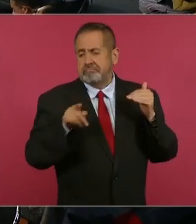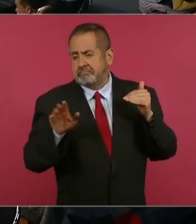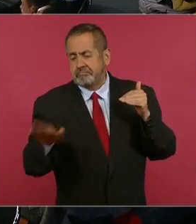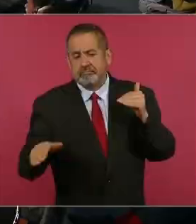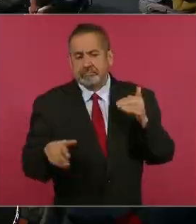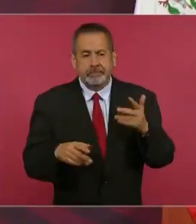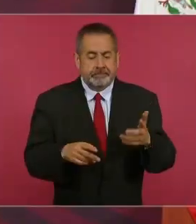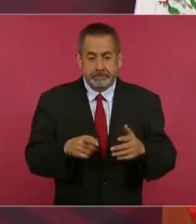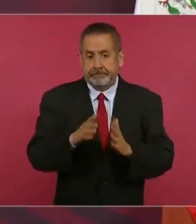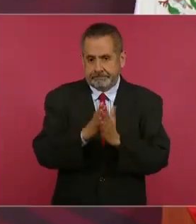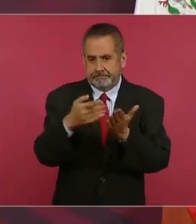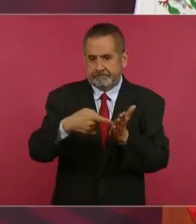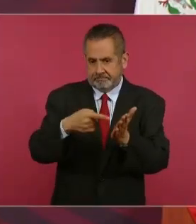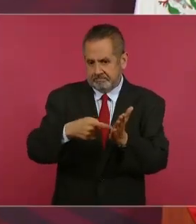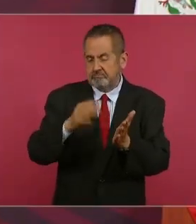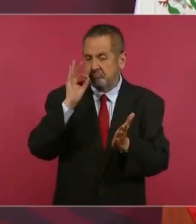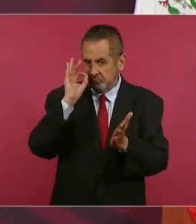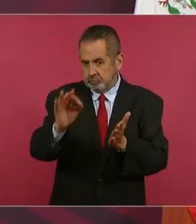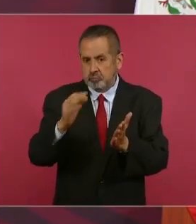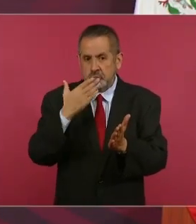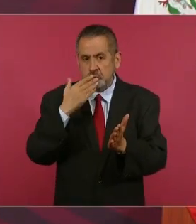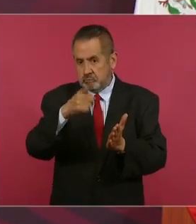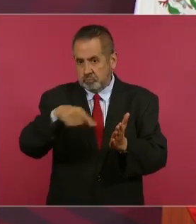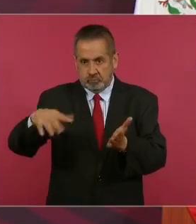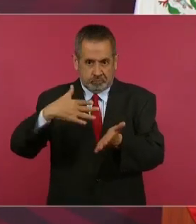Ese es un buen libro,